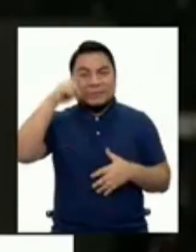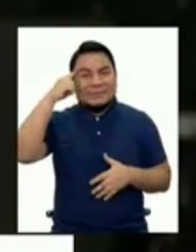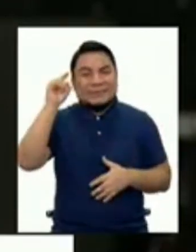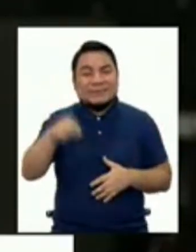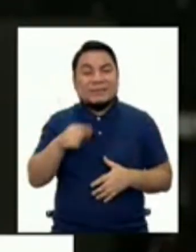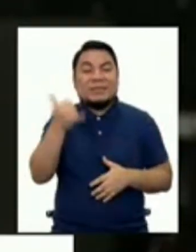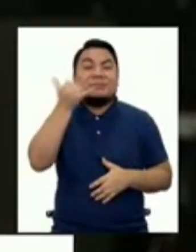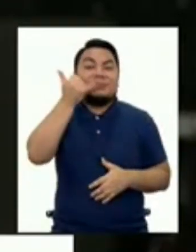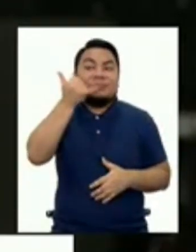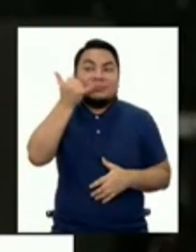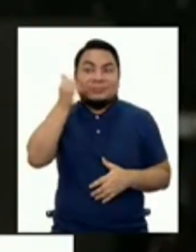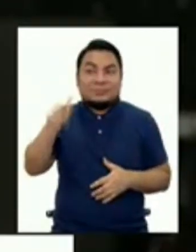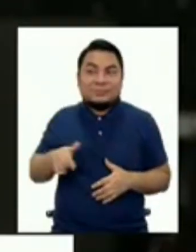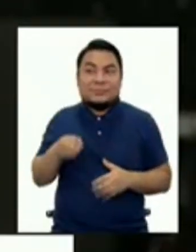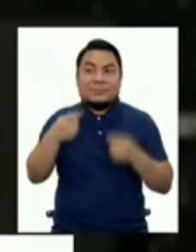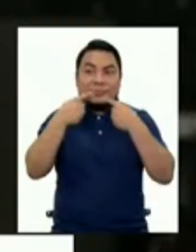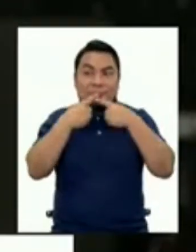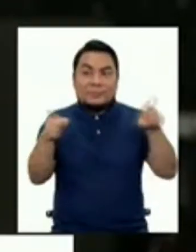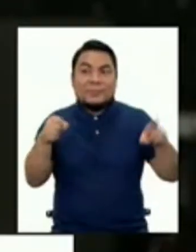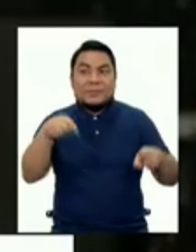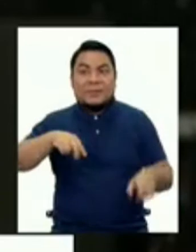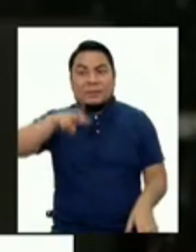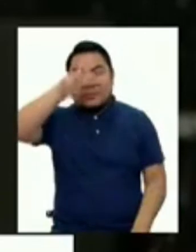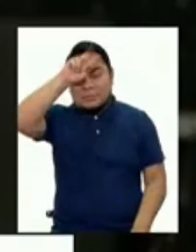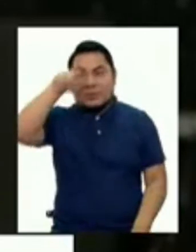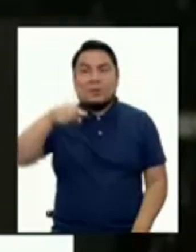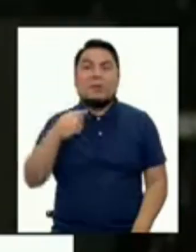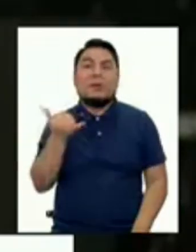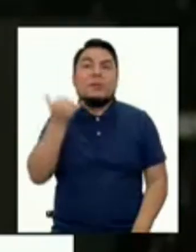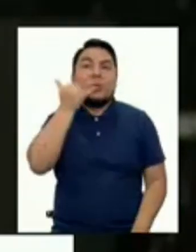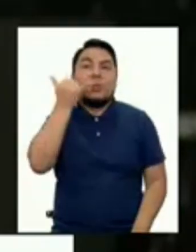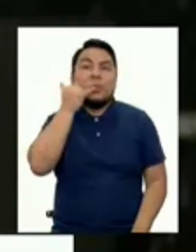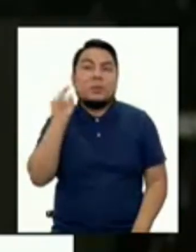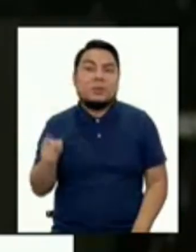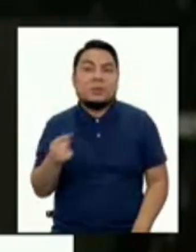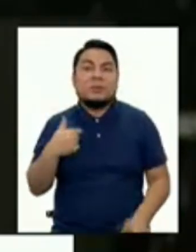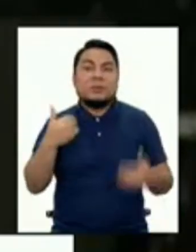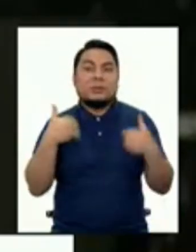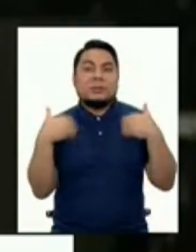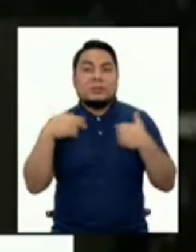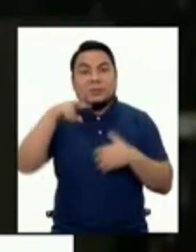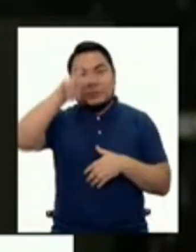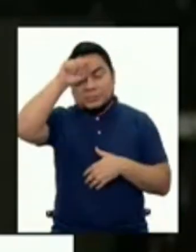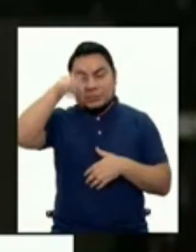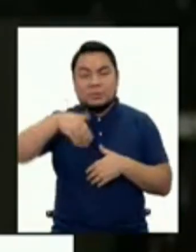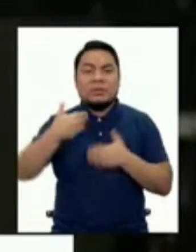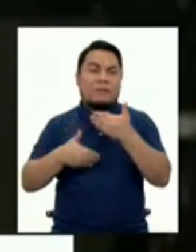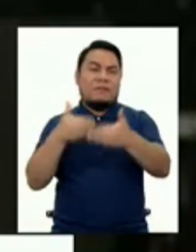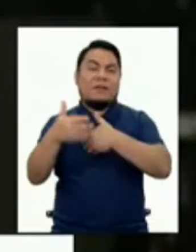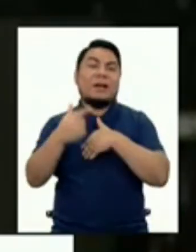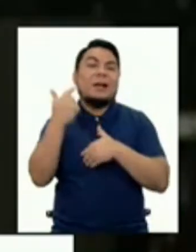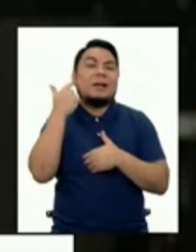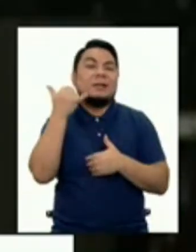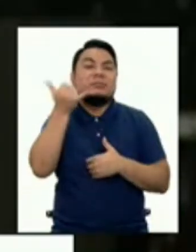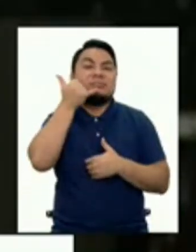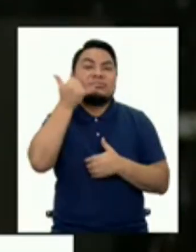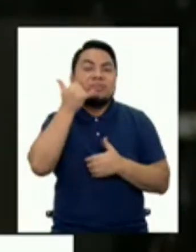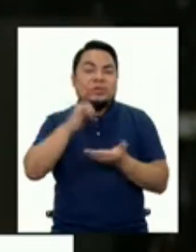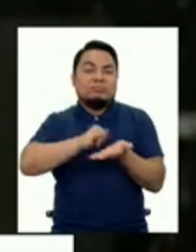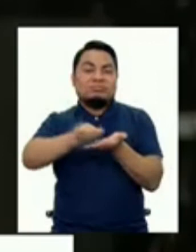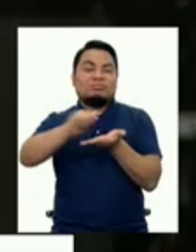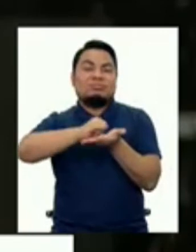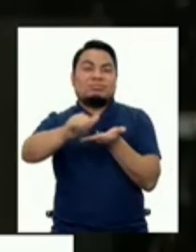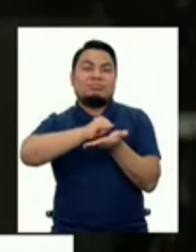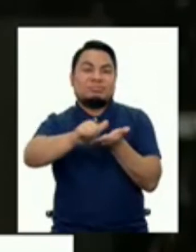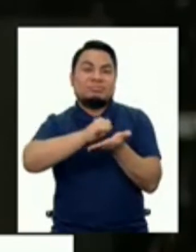la telefonía, del mensaje de texto en el Perú. El soporte digital que tenemos en el país es muy avanzado en mensaje de texto y se ha